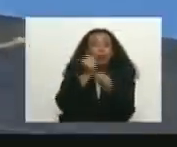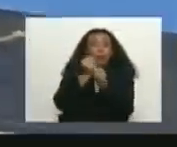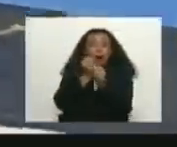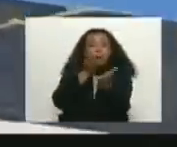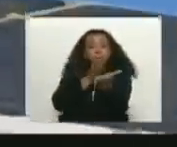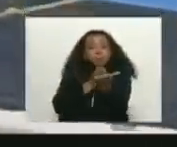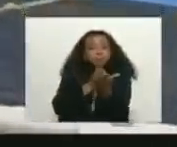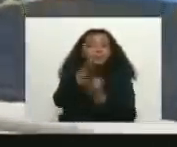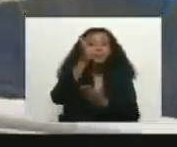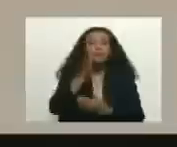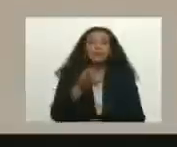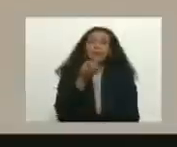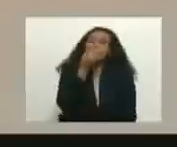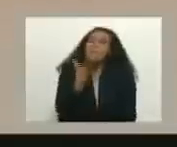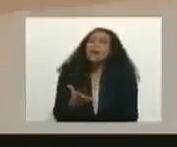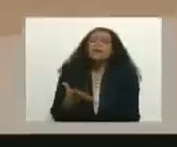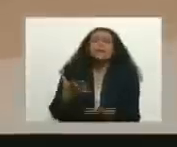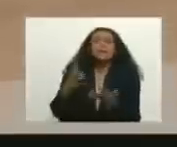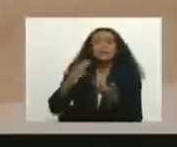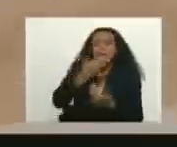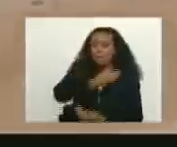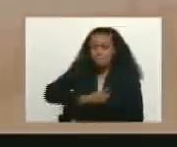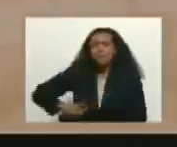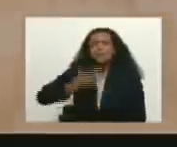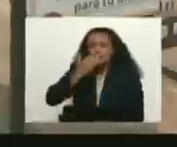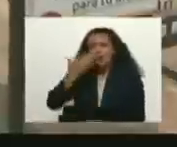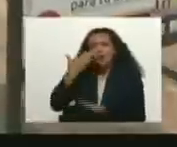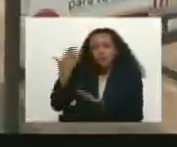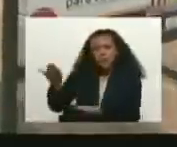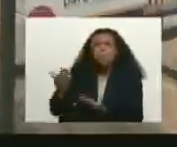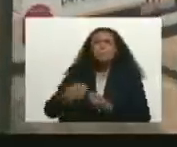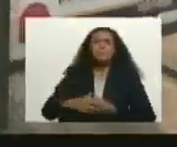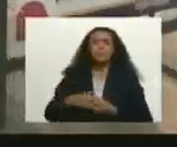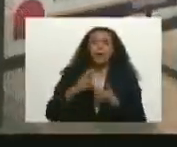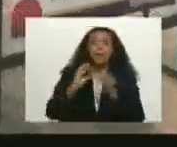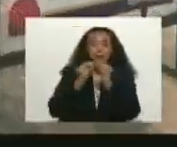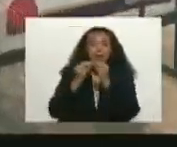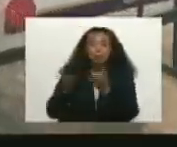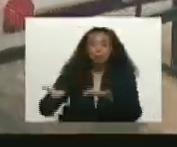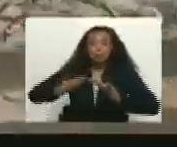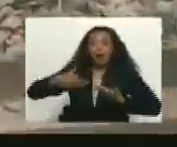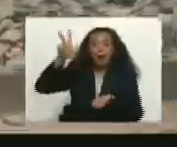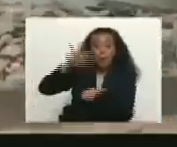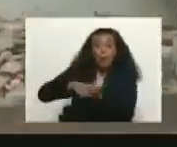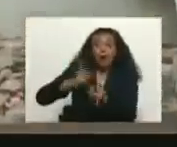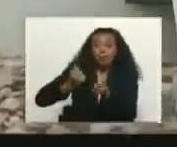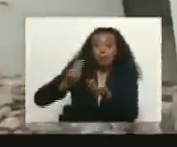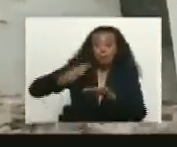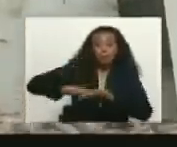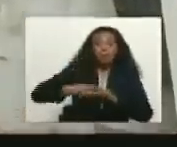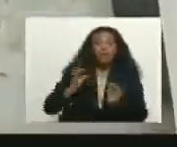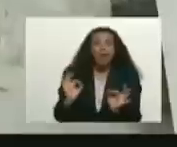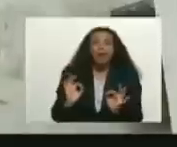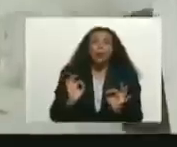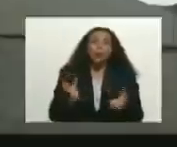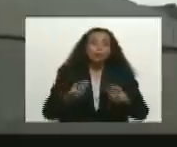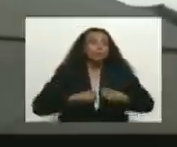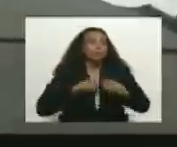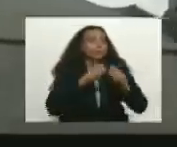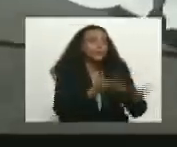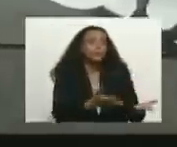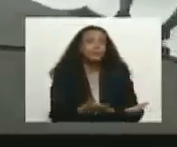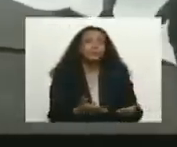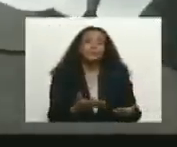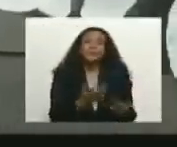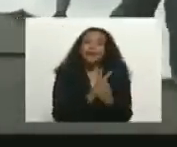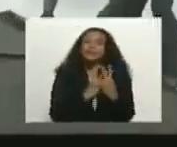Jacqueline. Hermoso, presidente. Además que usted dedique recursos, porque de verdad que se hacen con